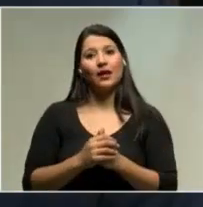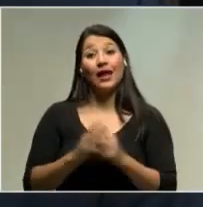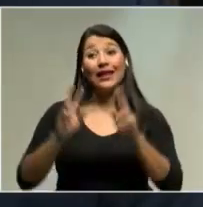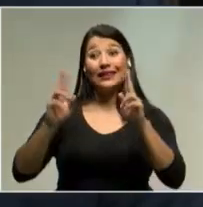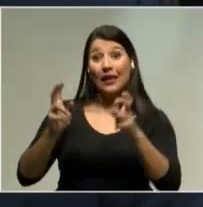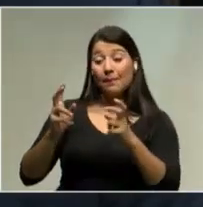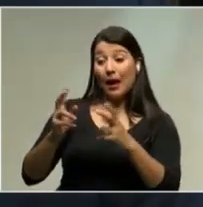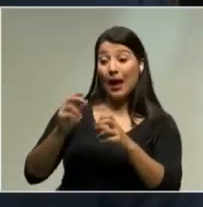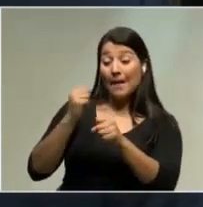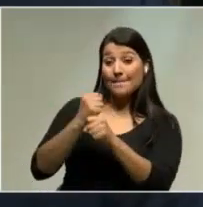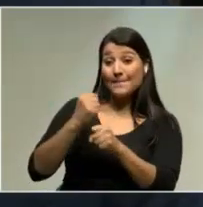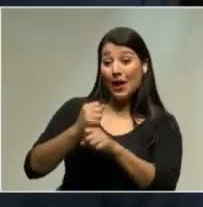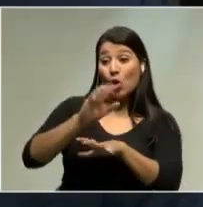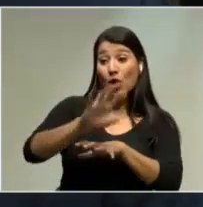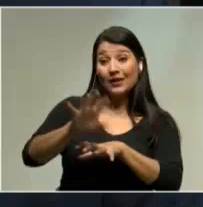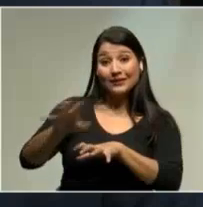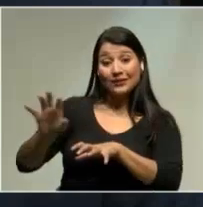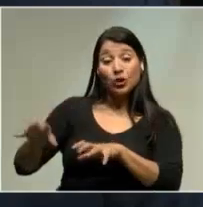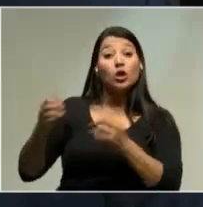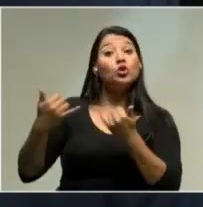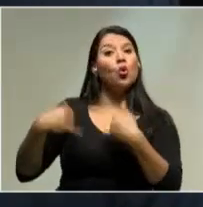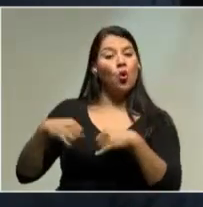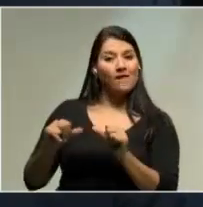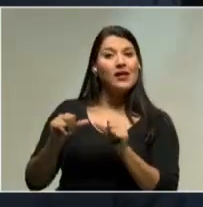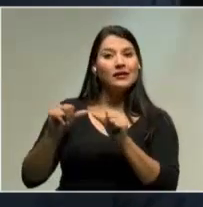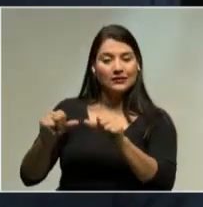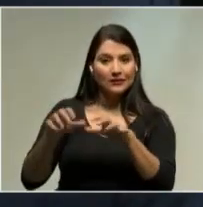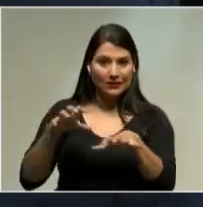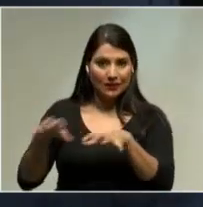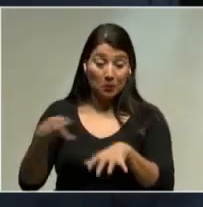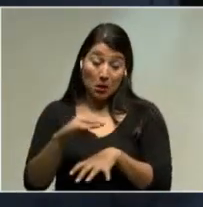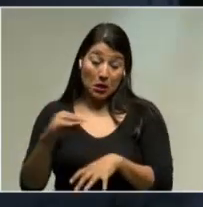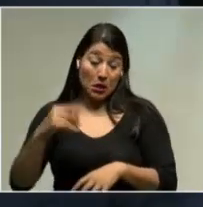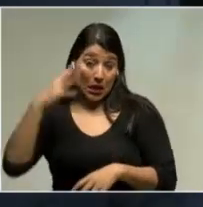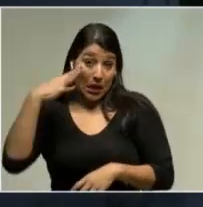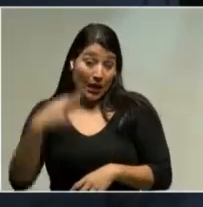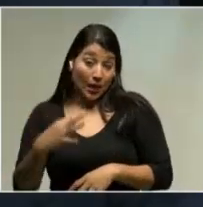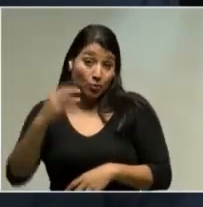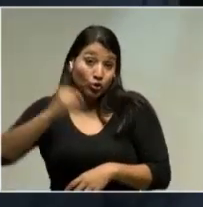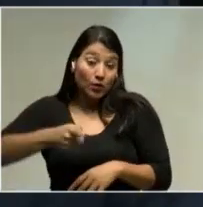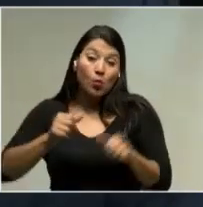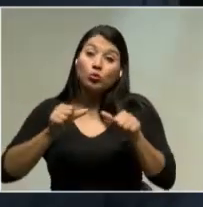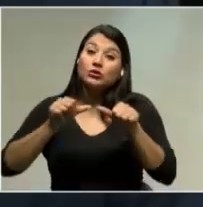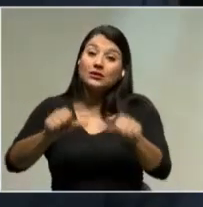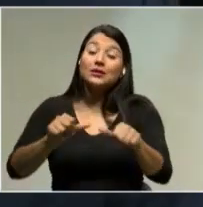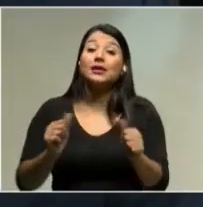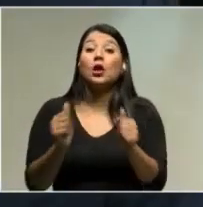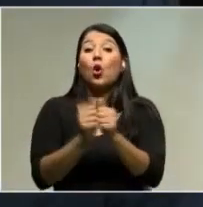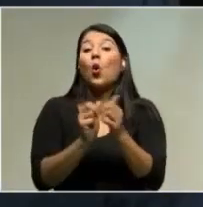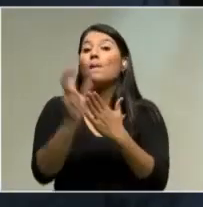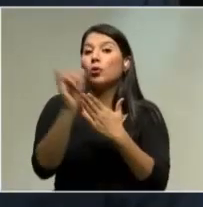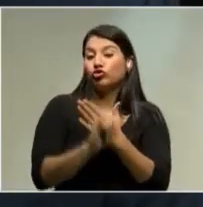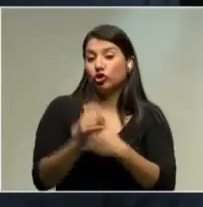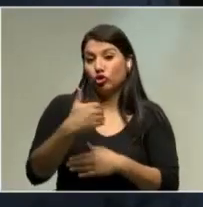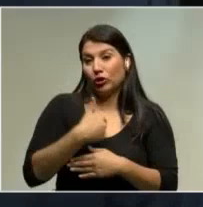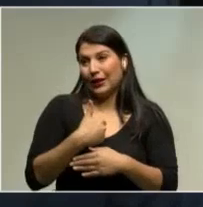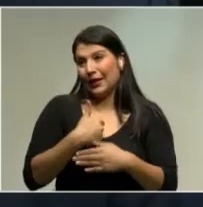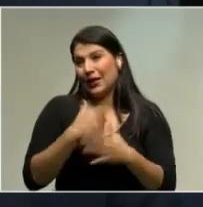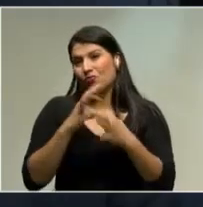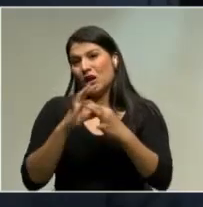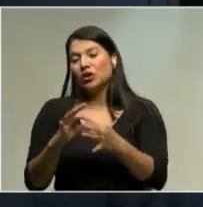vigente, haremos la instancia y nos parece que tenemos que seguir adelante con los proyectos que tienen que